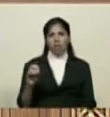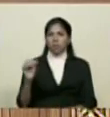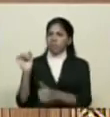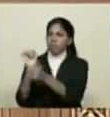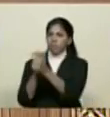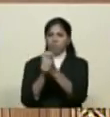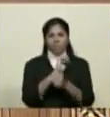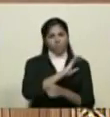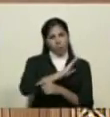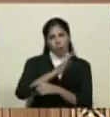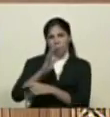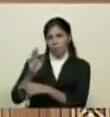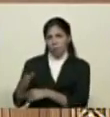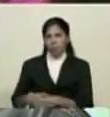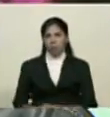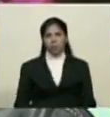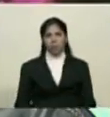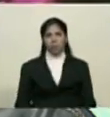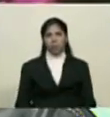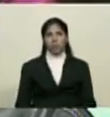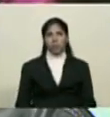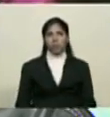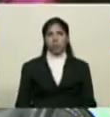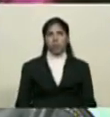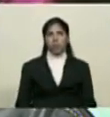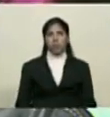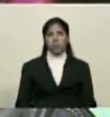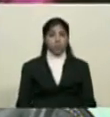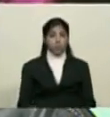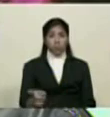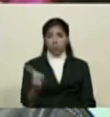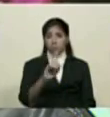a empresarios sobre este caso de las monoboyas? No lo hubo.